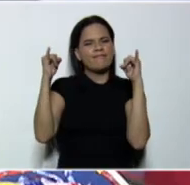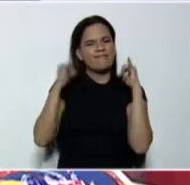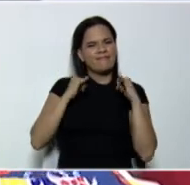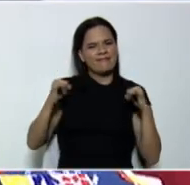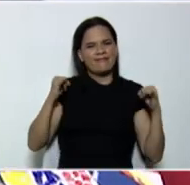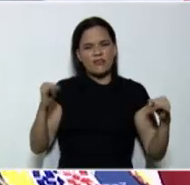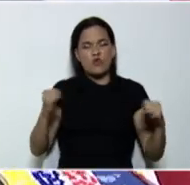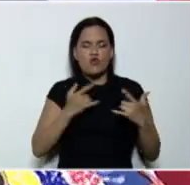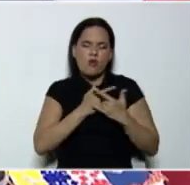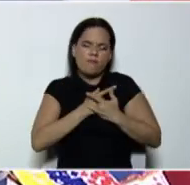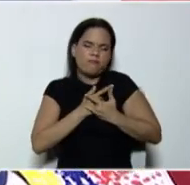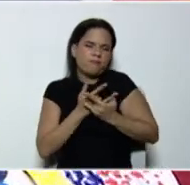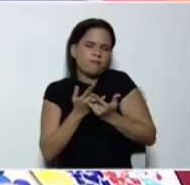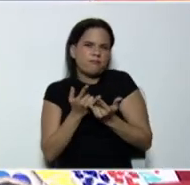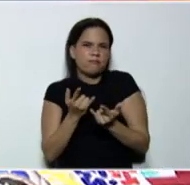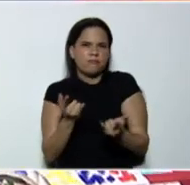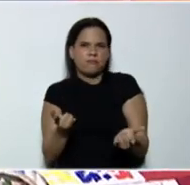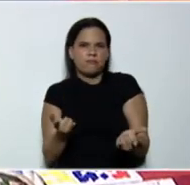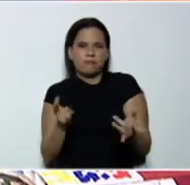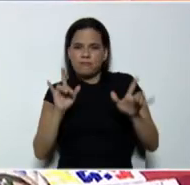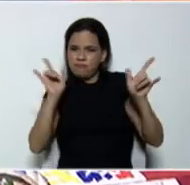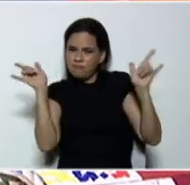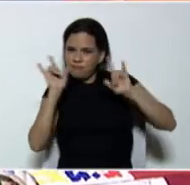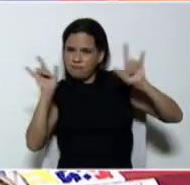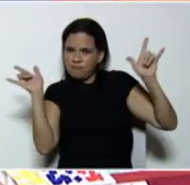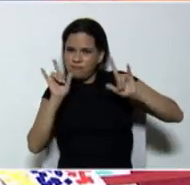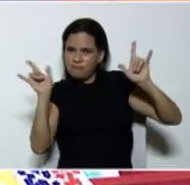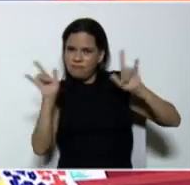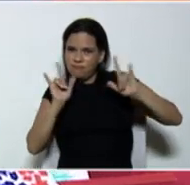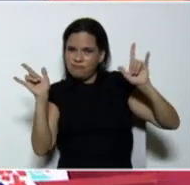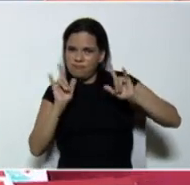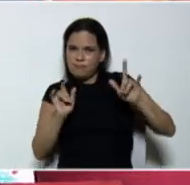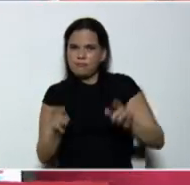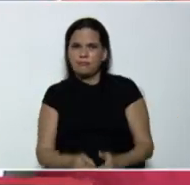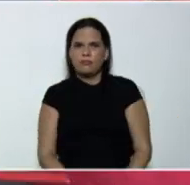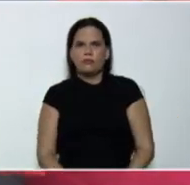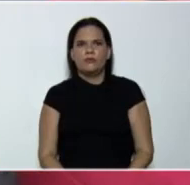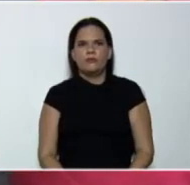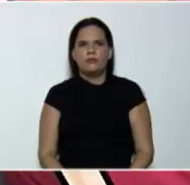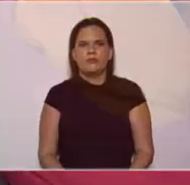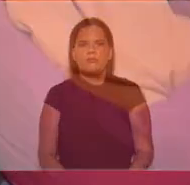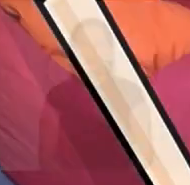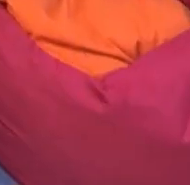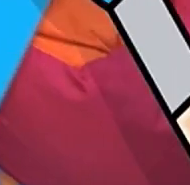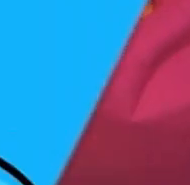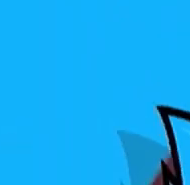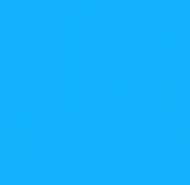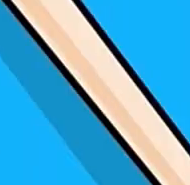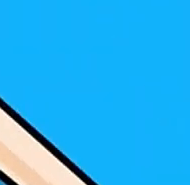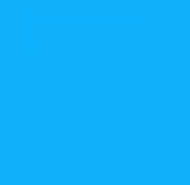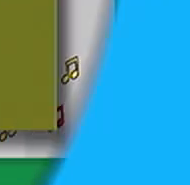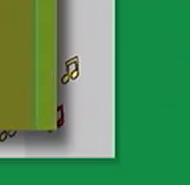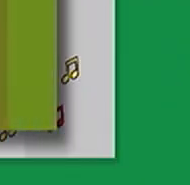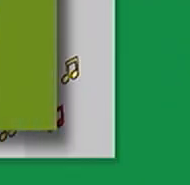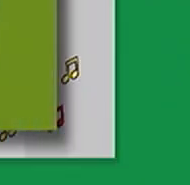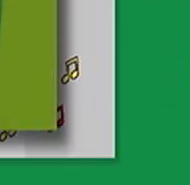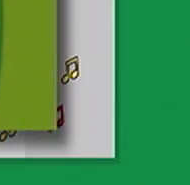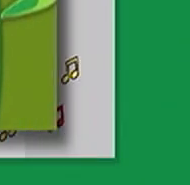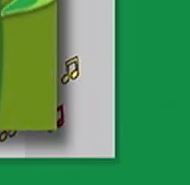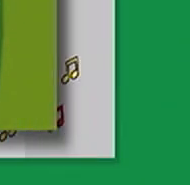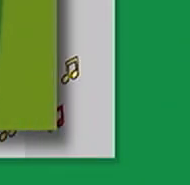y con amor. Adiós, adiós. Chao, los quiero mucho.